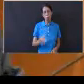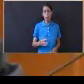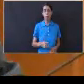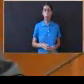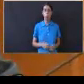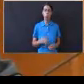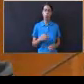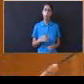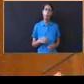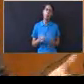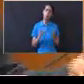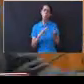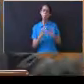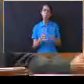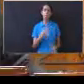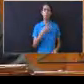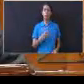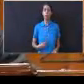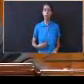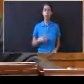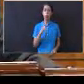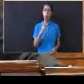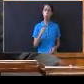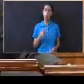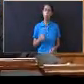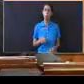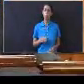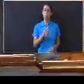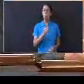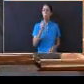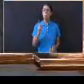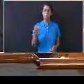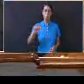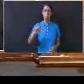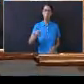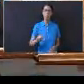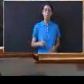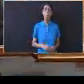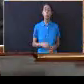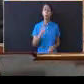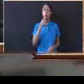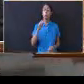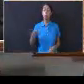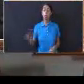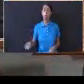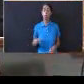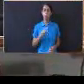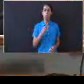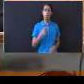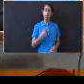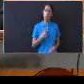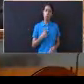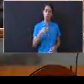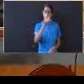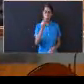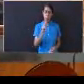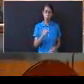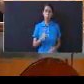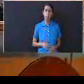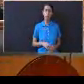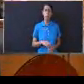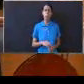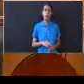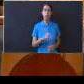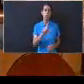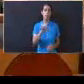niñez. Y uno pregunta, a veces, ¿por qué pasa esto a algunas personas? Y